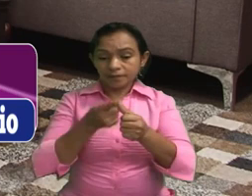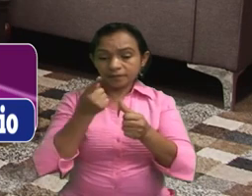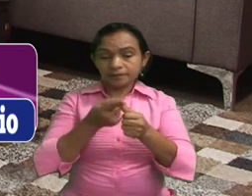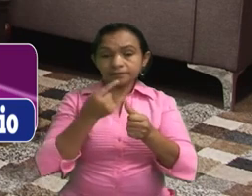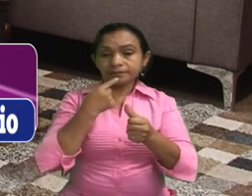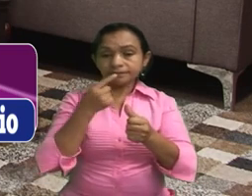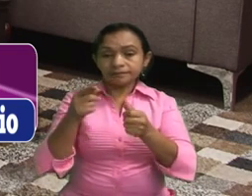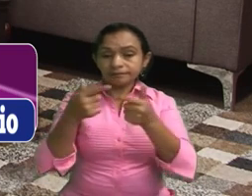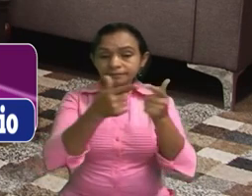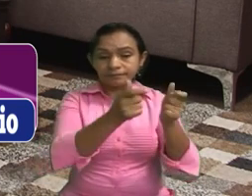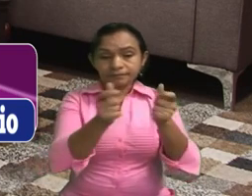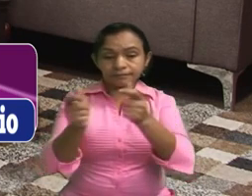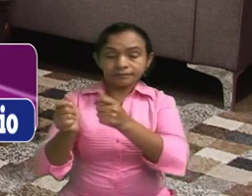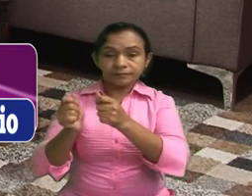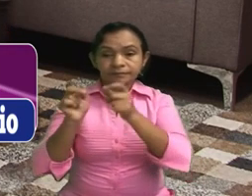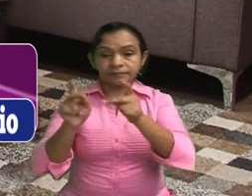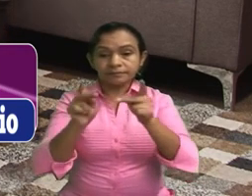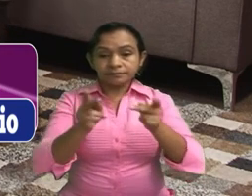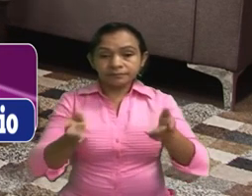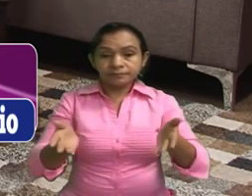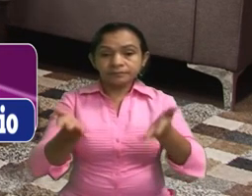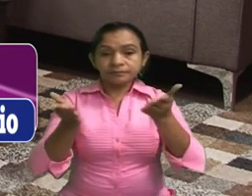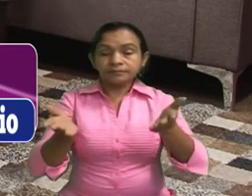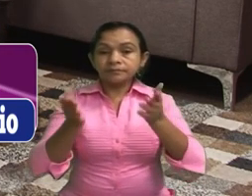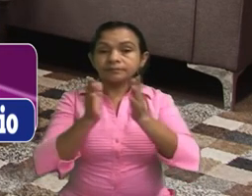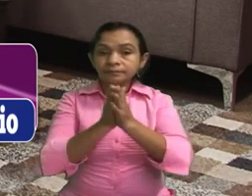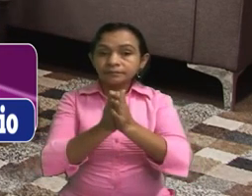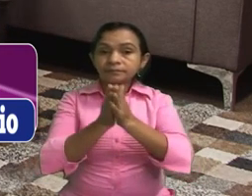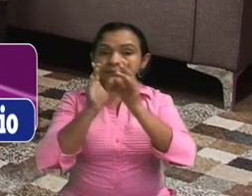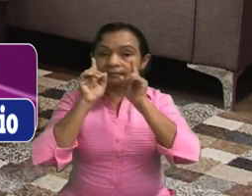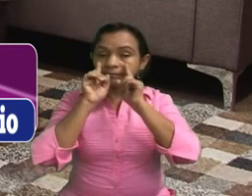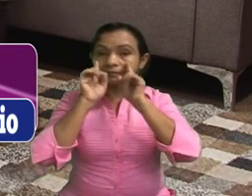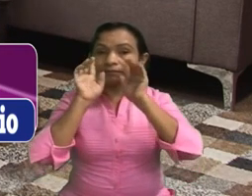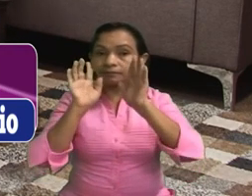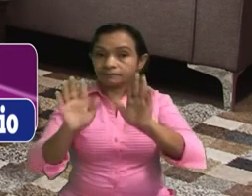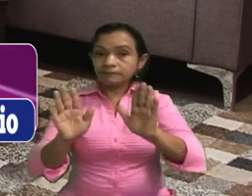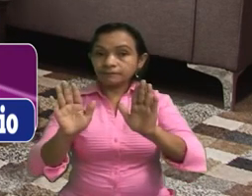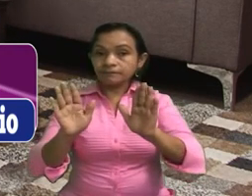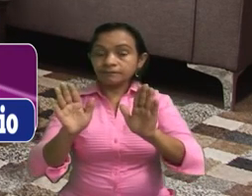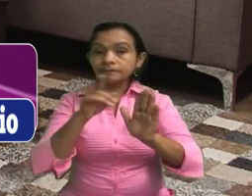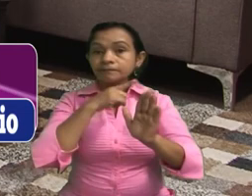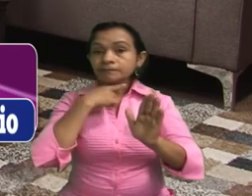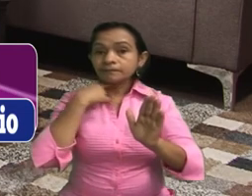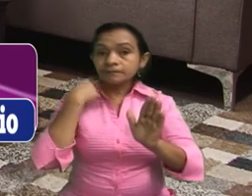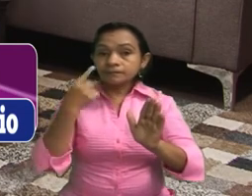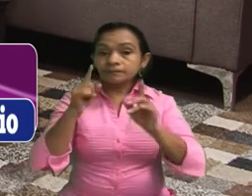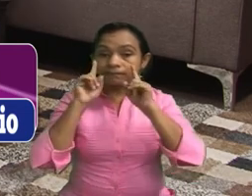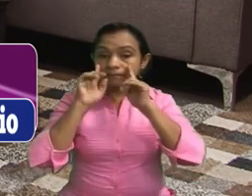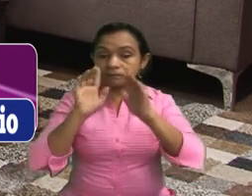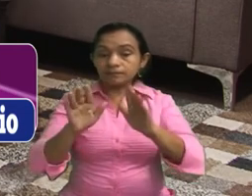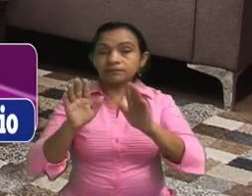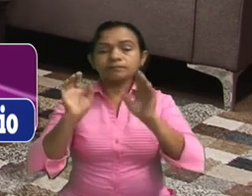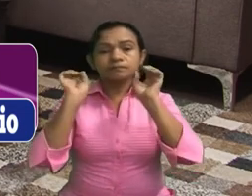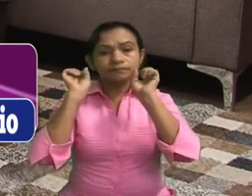incentivar a las comunidades a que si conservamos, ¿verdad?, vamos a poder